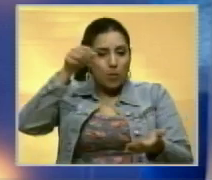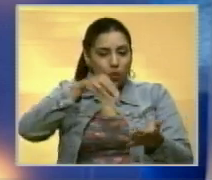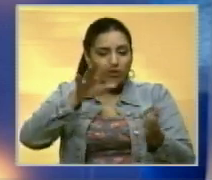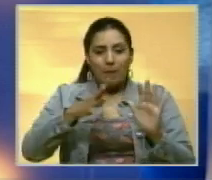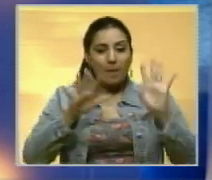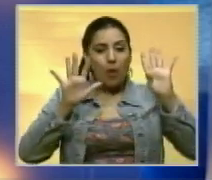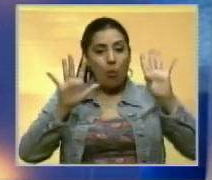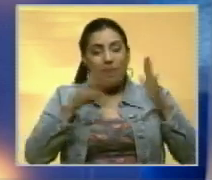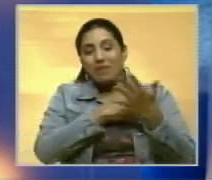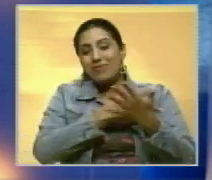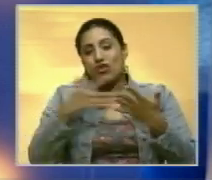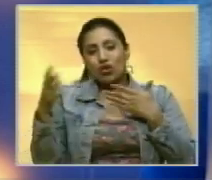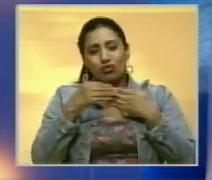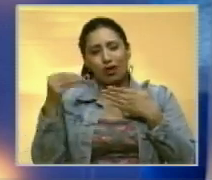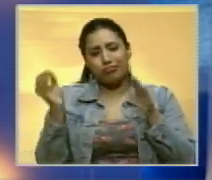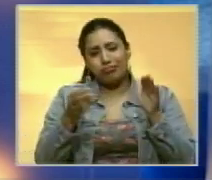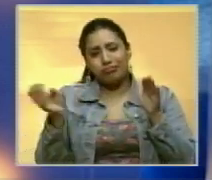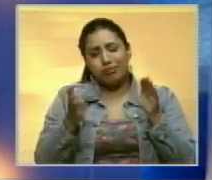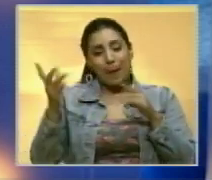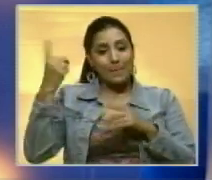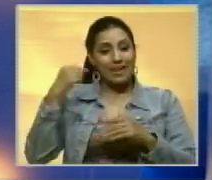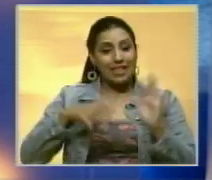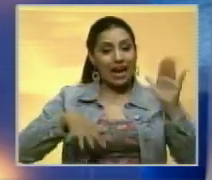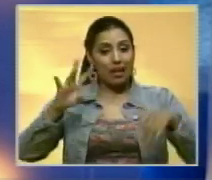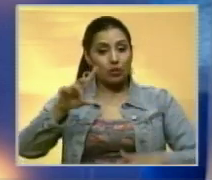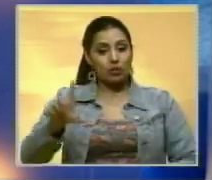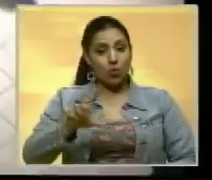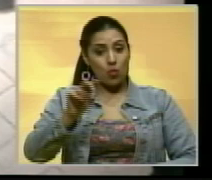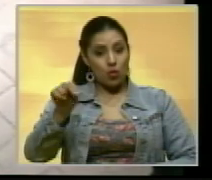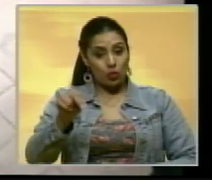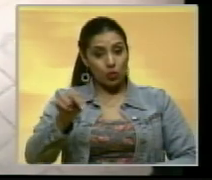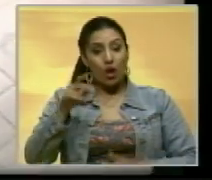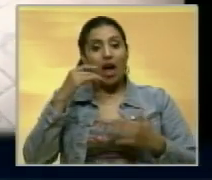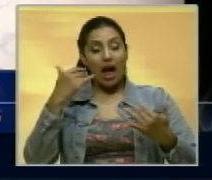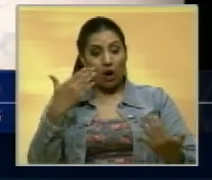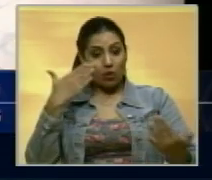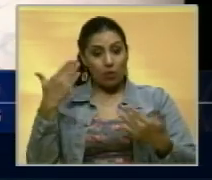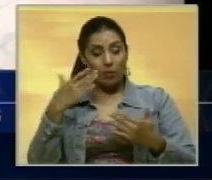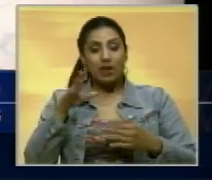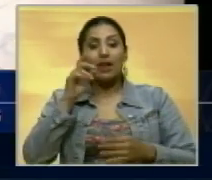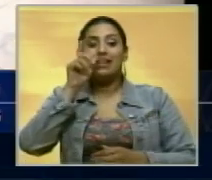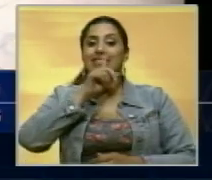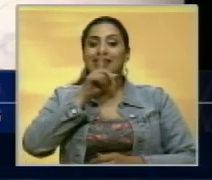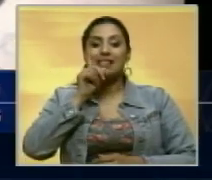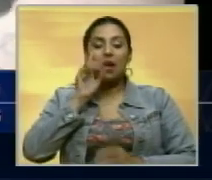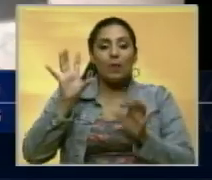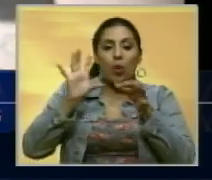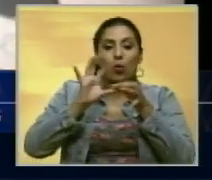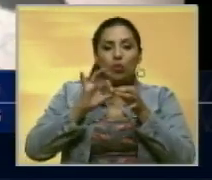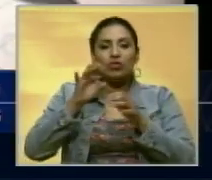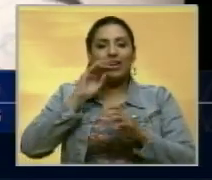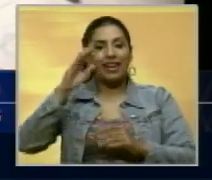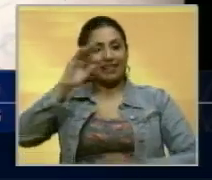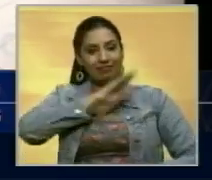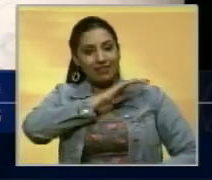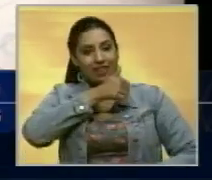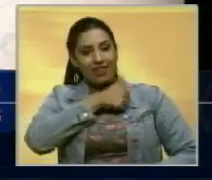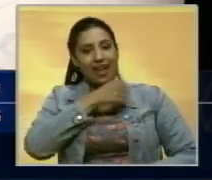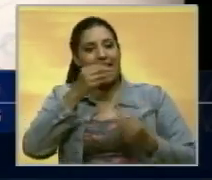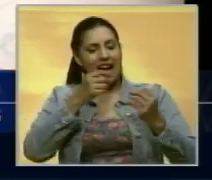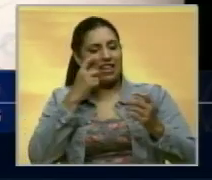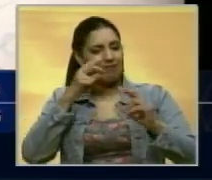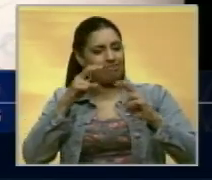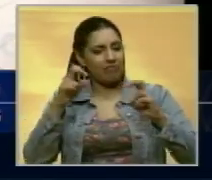alrededor de 9 millones de dólares el pasado 14 de junio. El magistrado Daniel Rafecas, junto a la delegación,